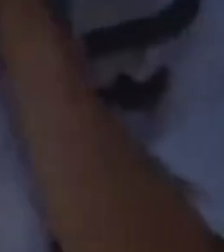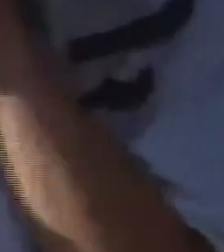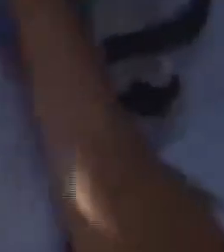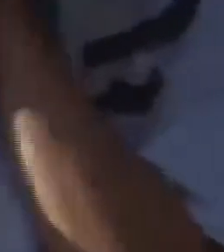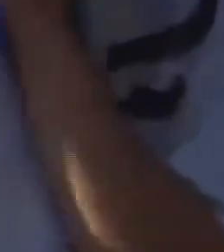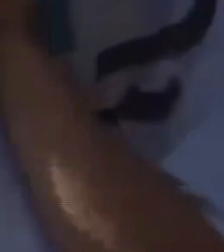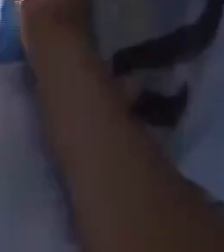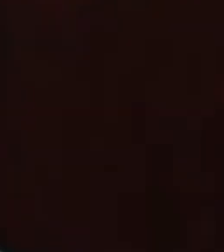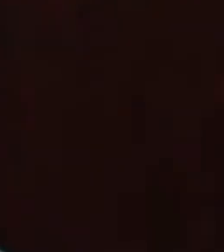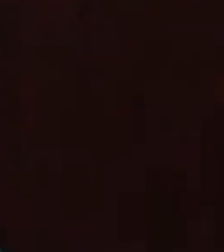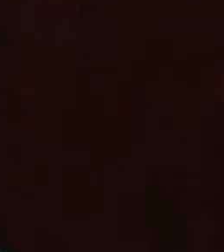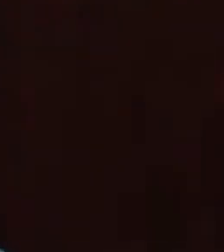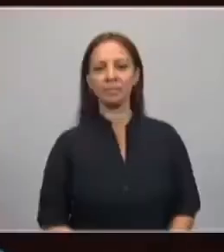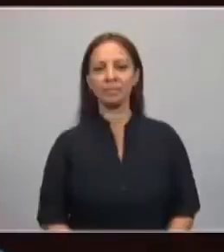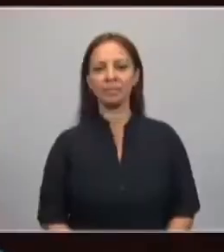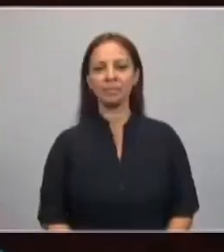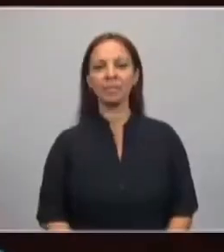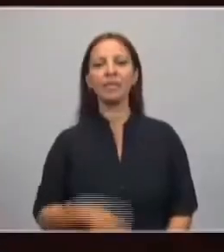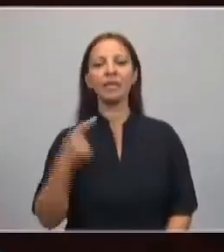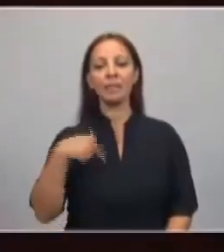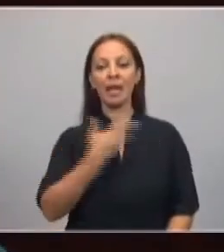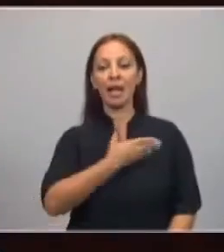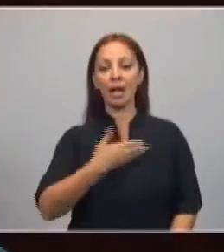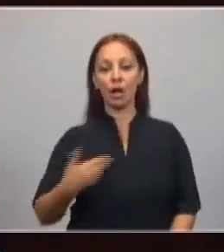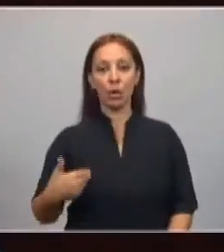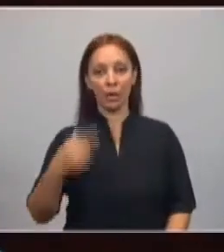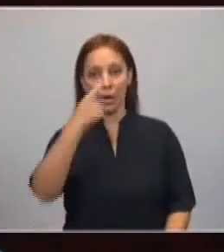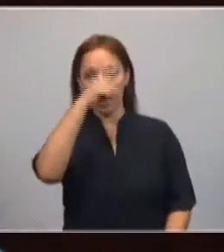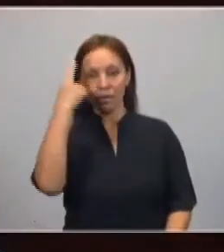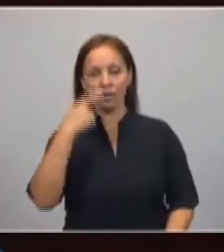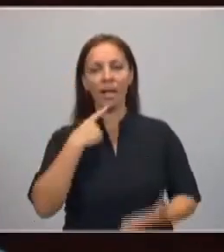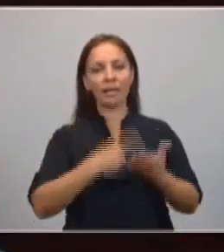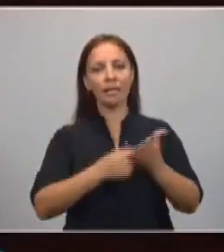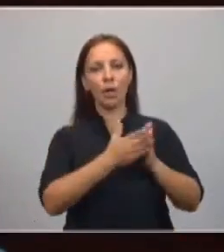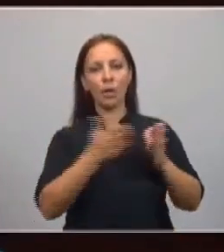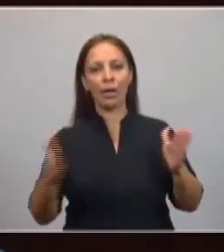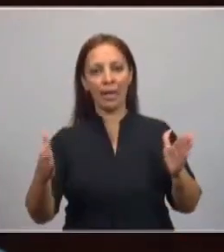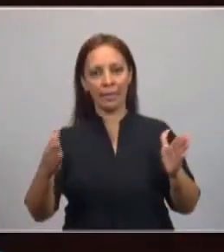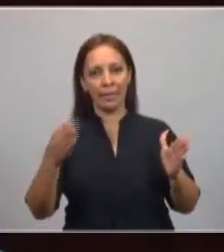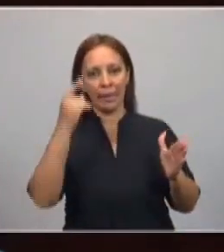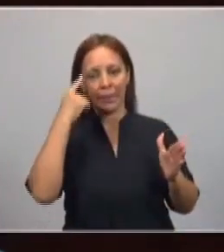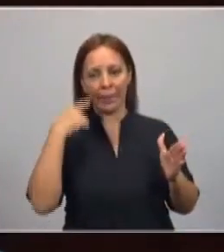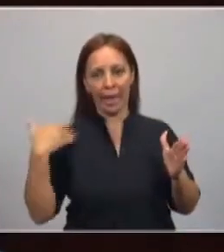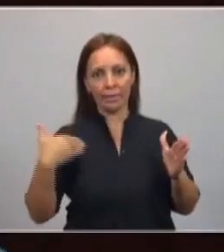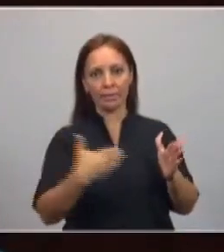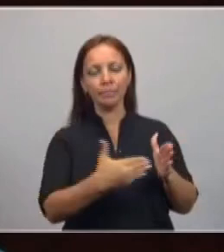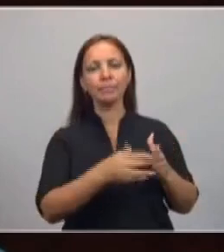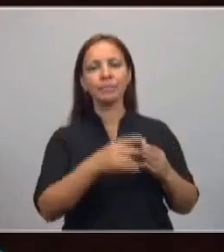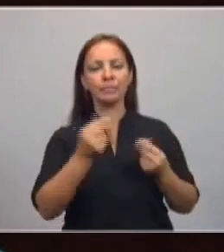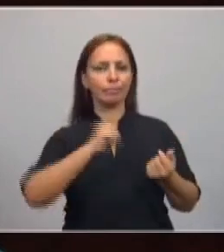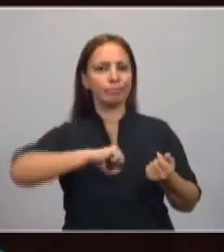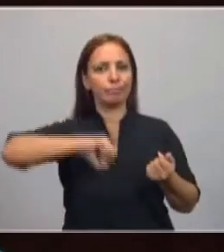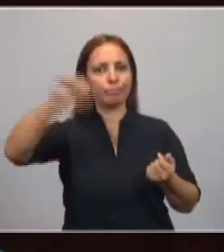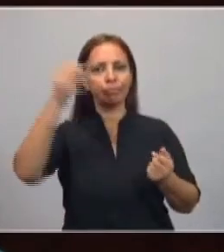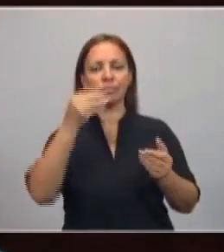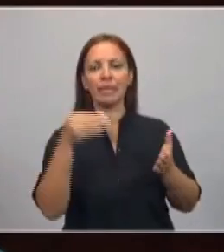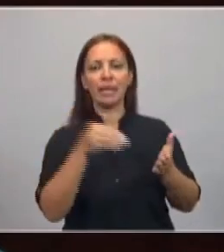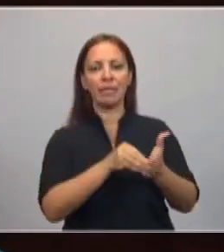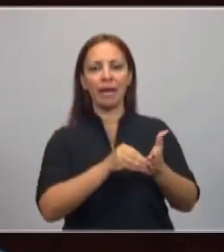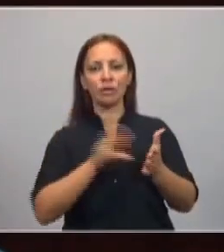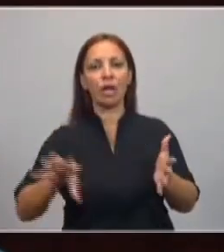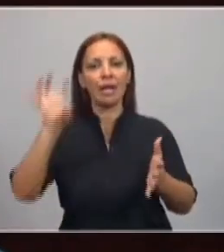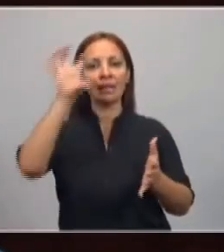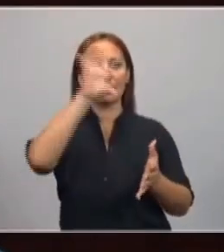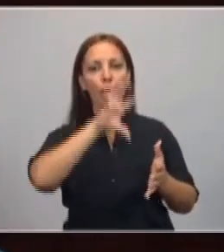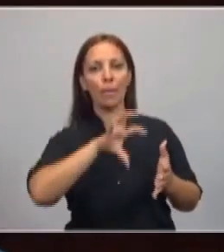El Gobierno Nacional resolvió aplicar estos últimos días un tarifazo que todas las provincias se ven forzadas a trasladar a